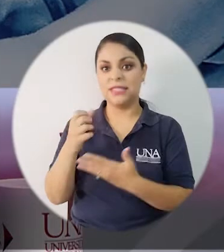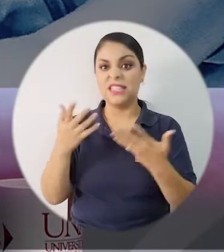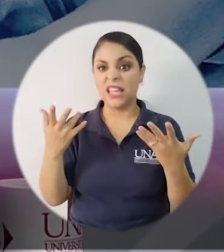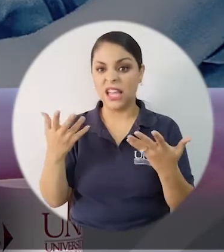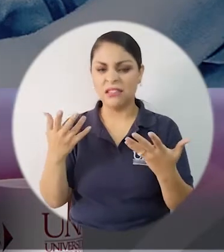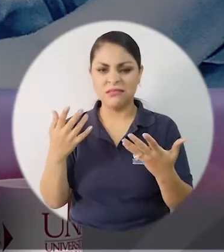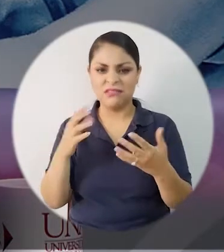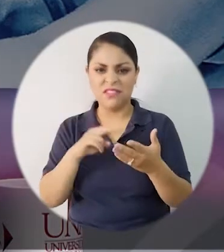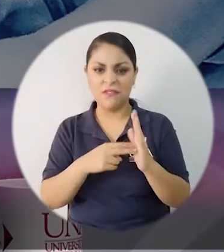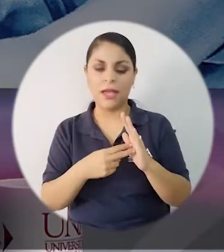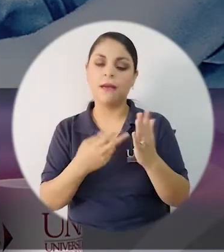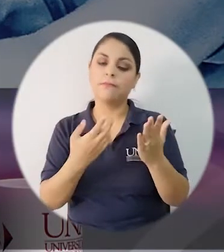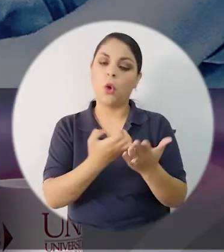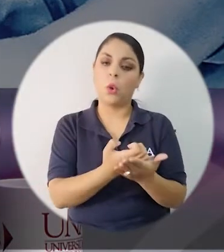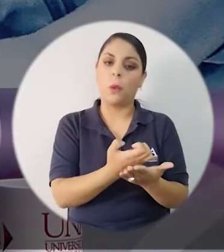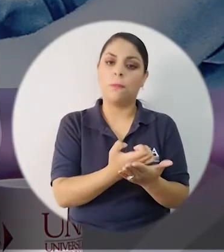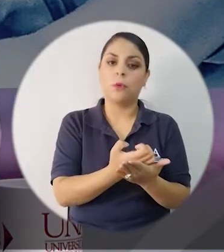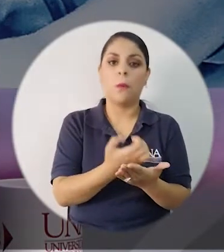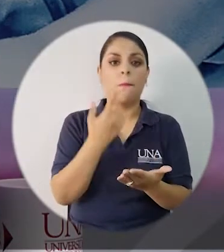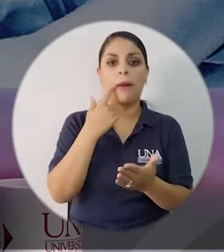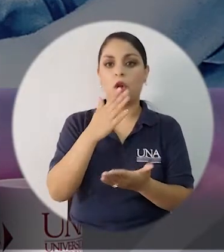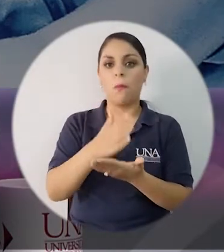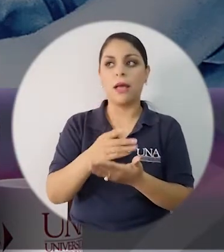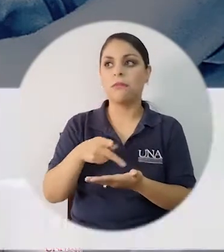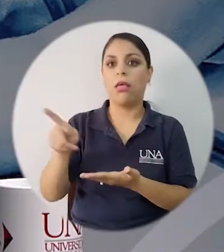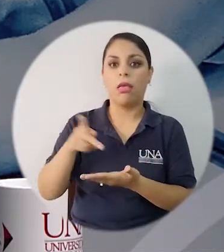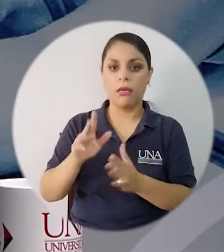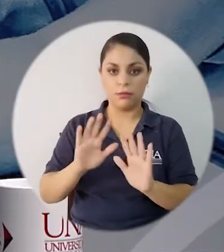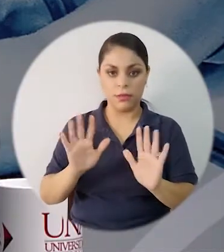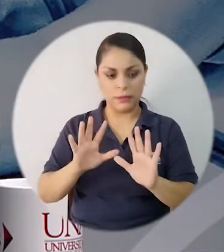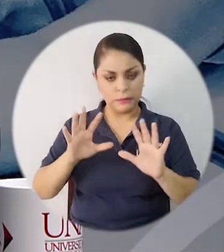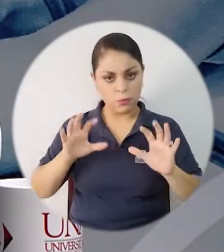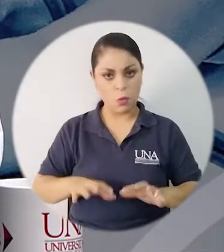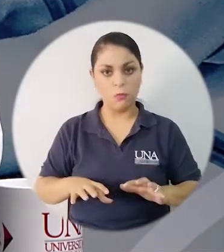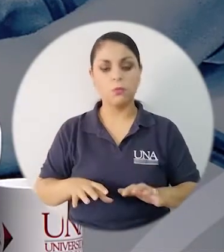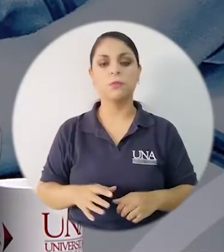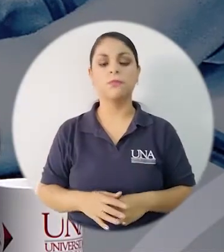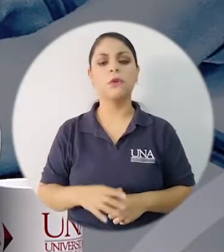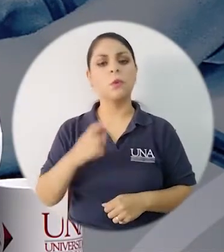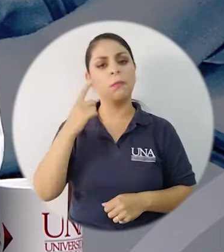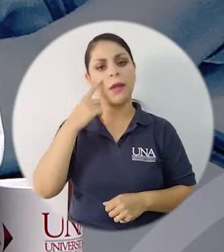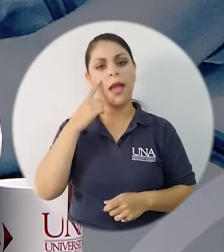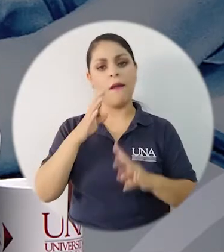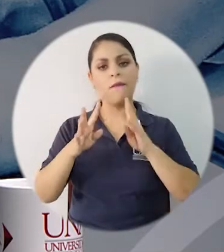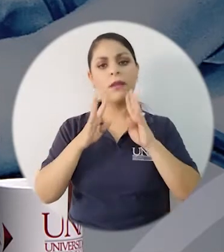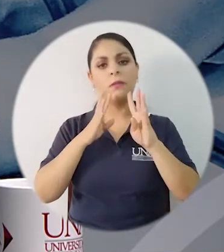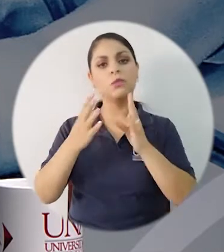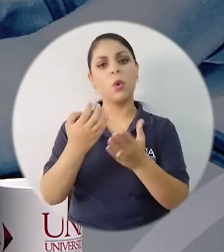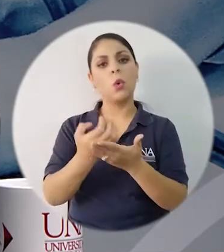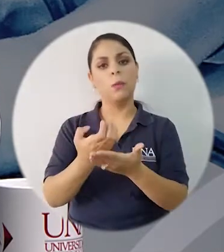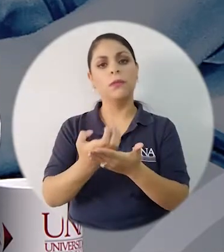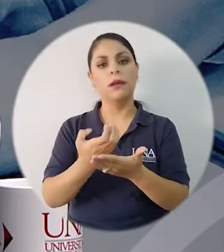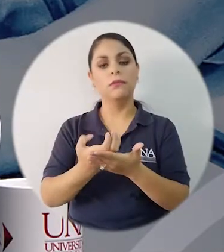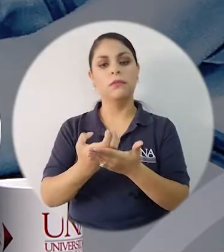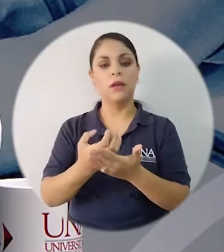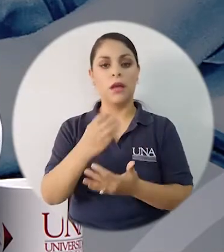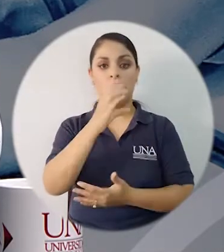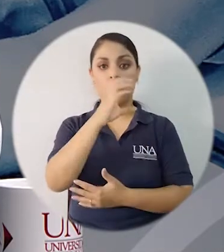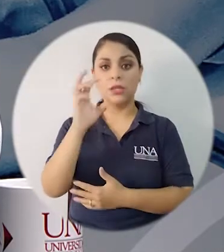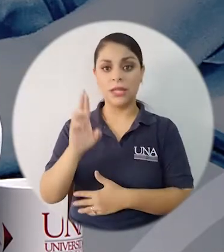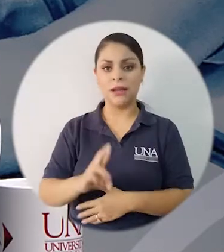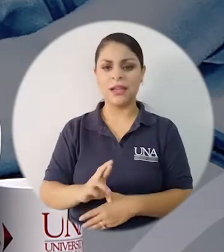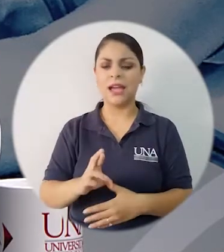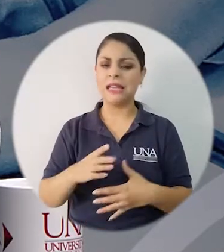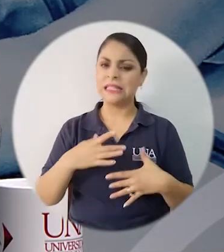explicación, dejar de enviar los diezmos. Pero hay que tener claro, ahora sí metamos el elemento ya, el económico como tal. Sí. A Costa